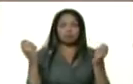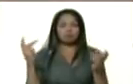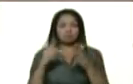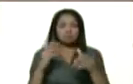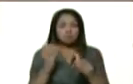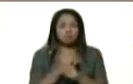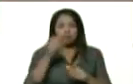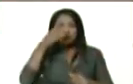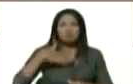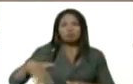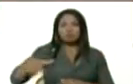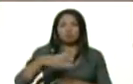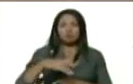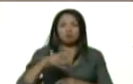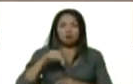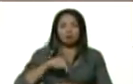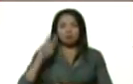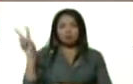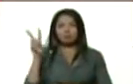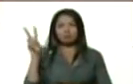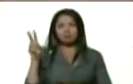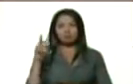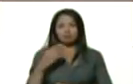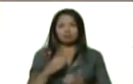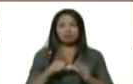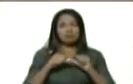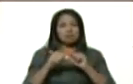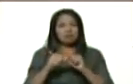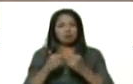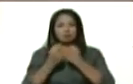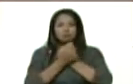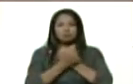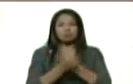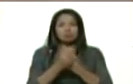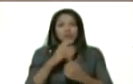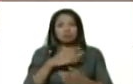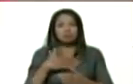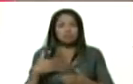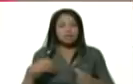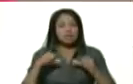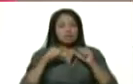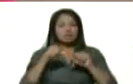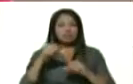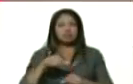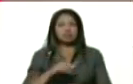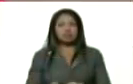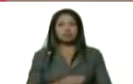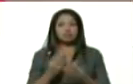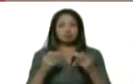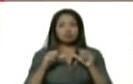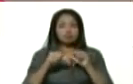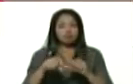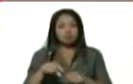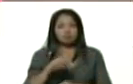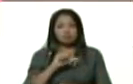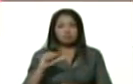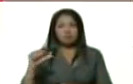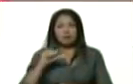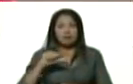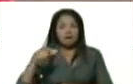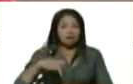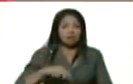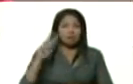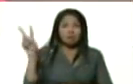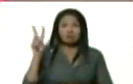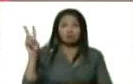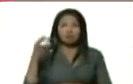y la belleza del pueblo venezolano quedan enamorados. Muchos se quieren quedar, muchos se quedan por semana.